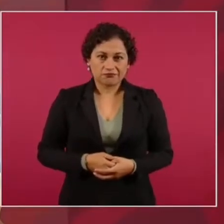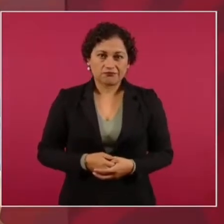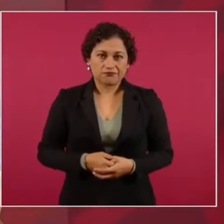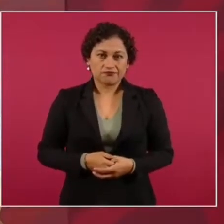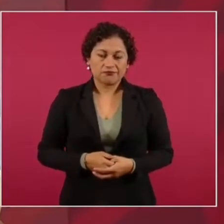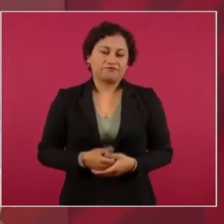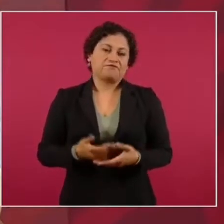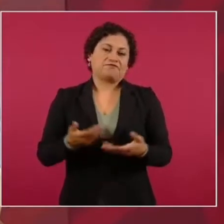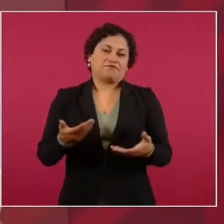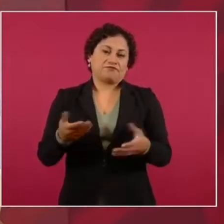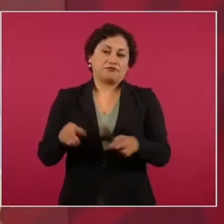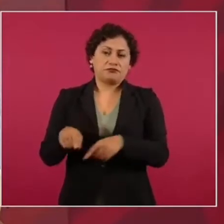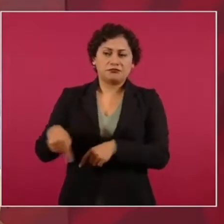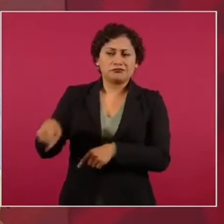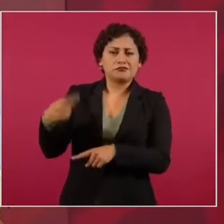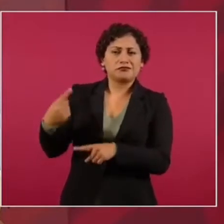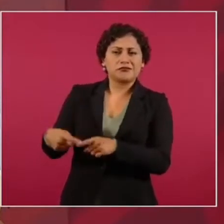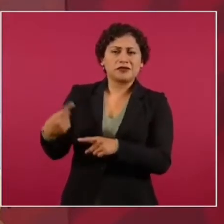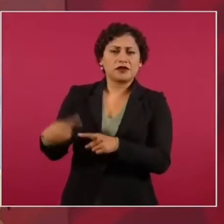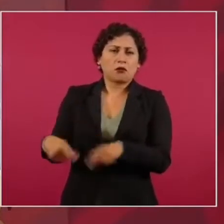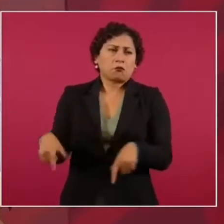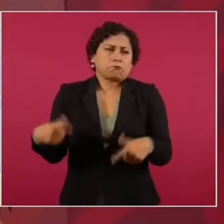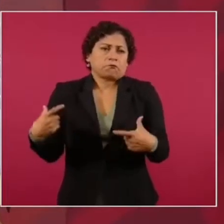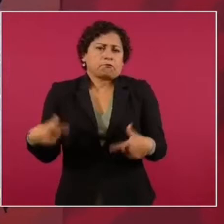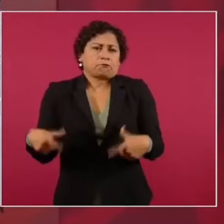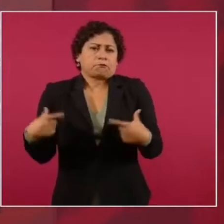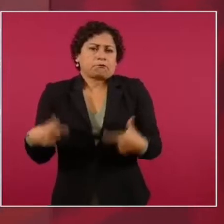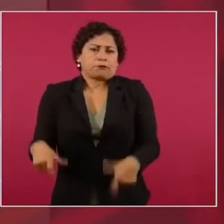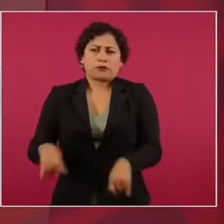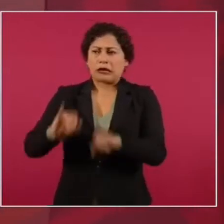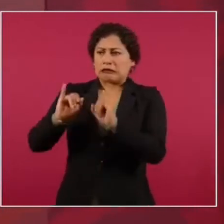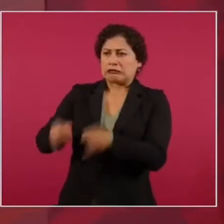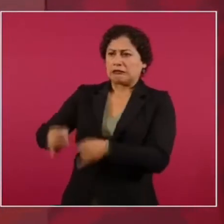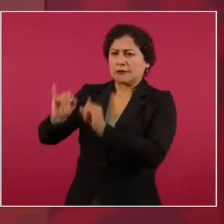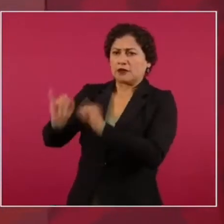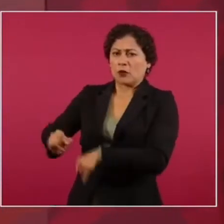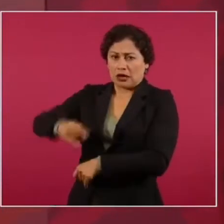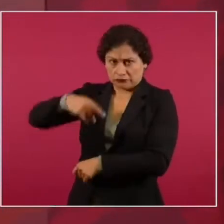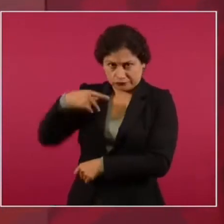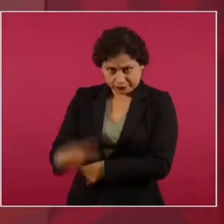a potentados, a particulares, nacionales y extranjeros,